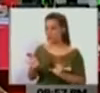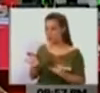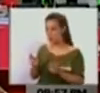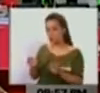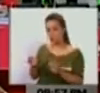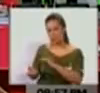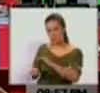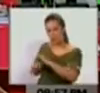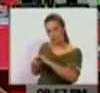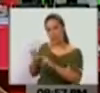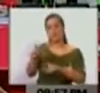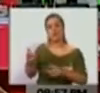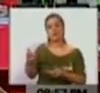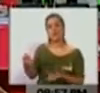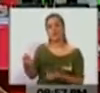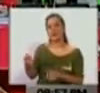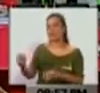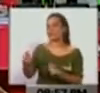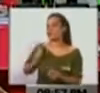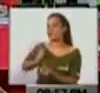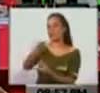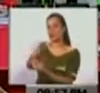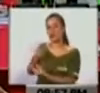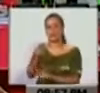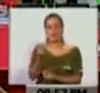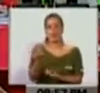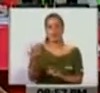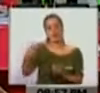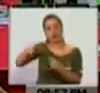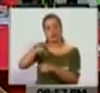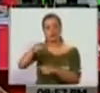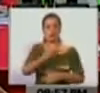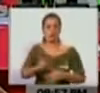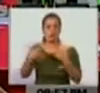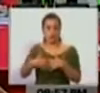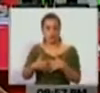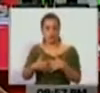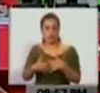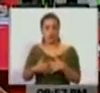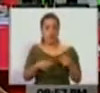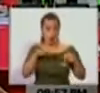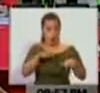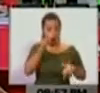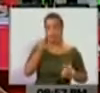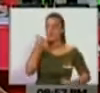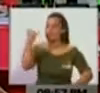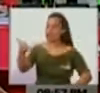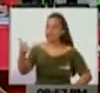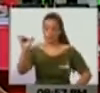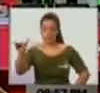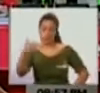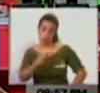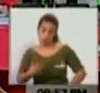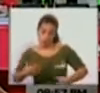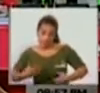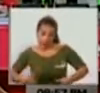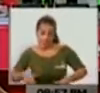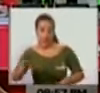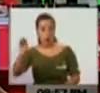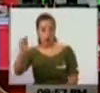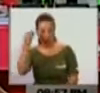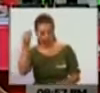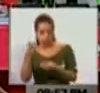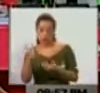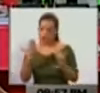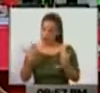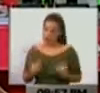Llegaba y llamaba a un empresario y le decía: mire, usted está siendo investigado, yo soy asesor, yo soy el doctor Braulio Jatar, yo soy asesor de